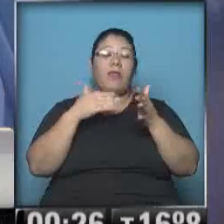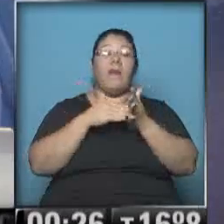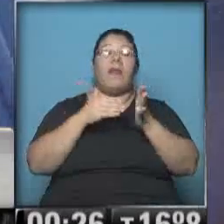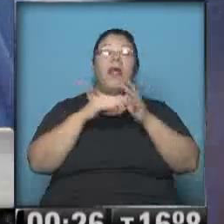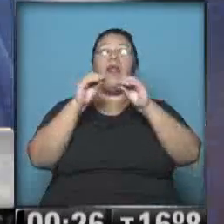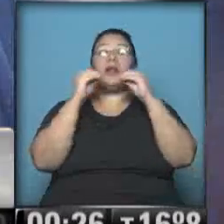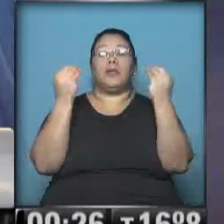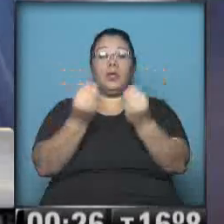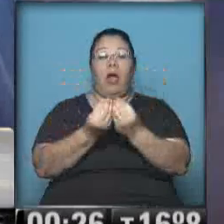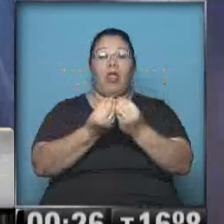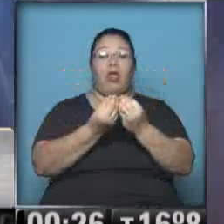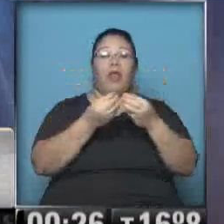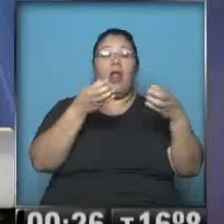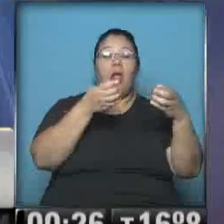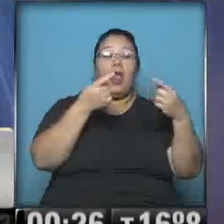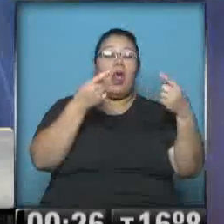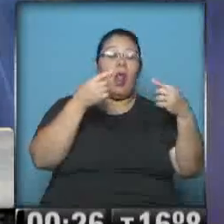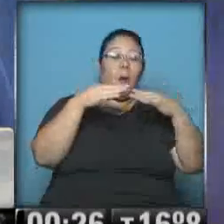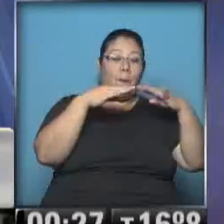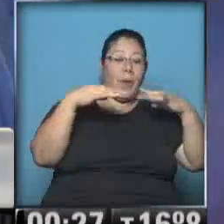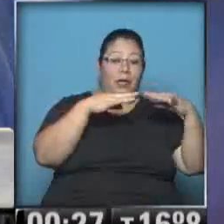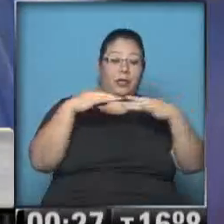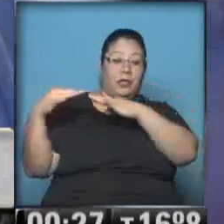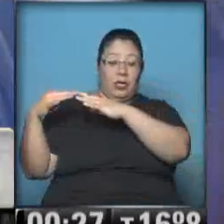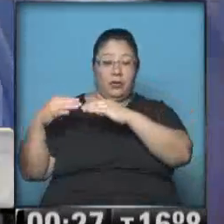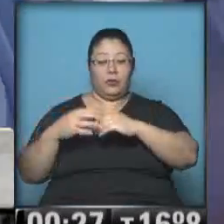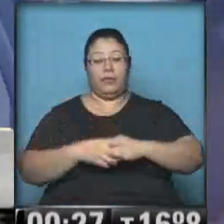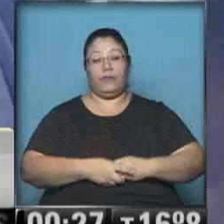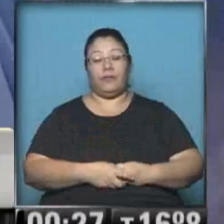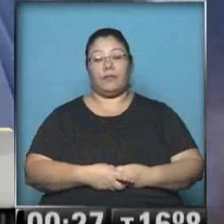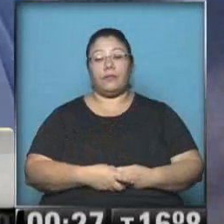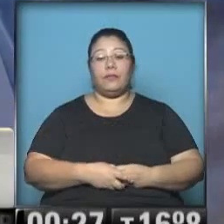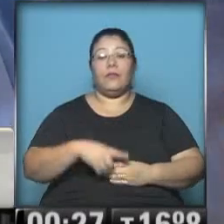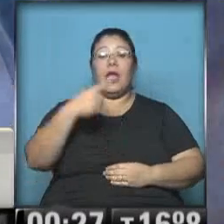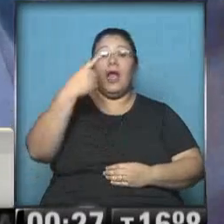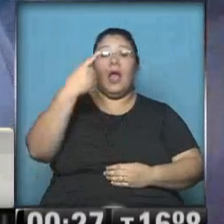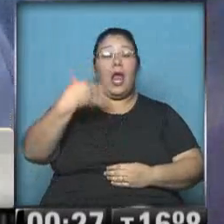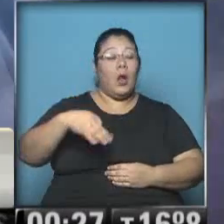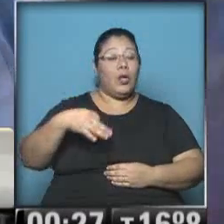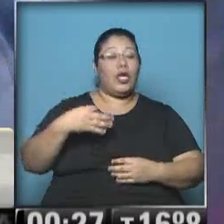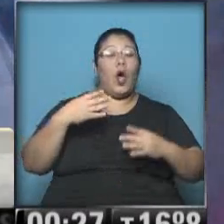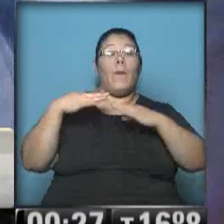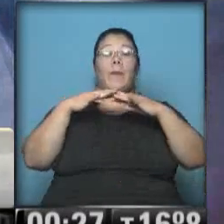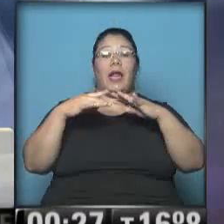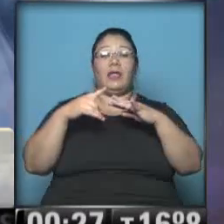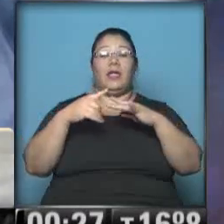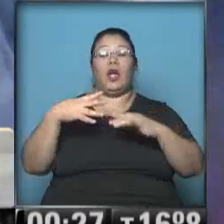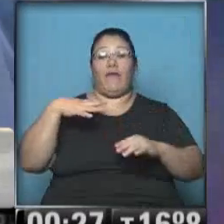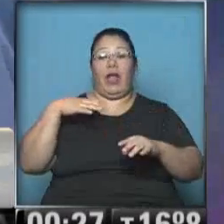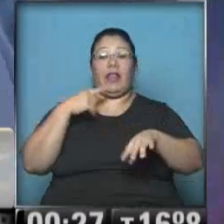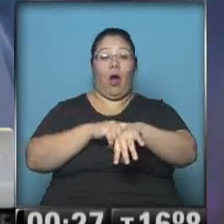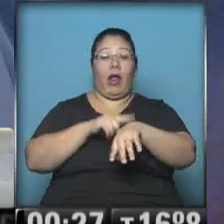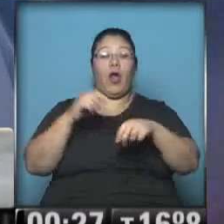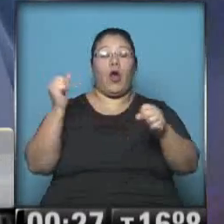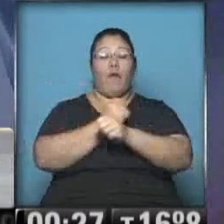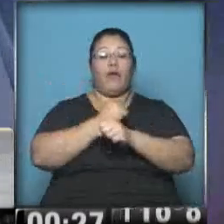de la fecha se va a jugar este próximo fin de semana, como estaba previsto. El único partido que todavía tiene horario a confirmar es Newell's,